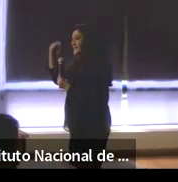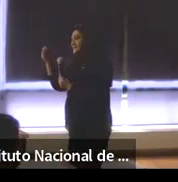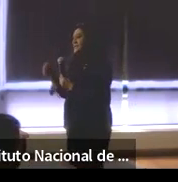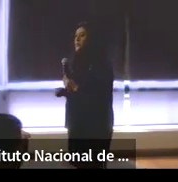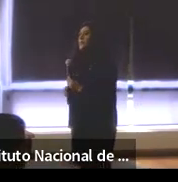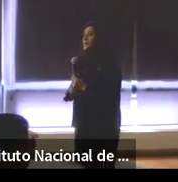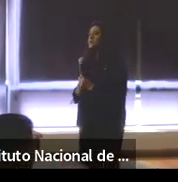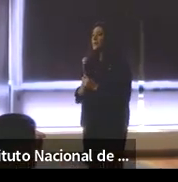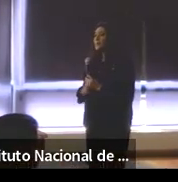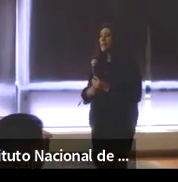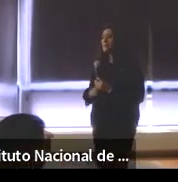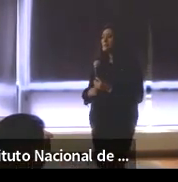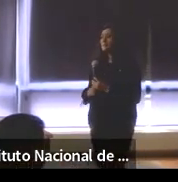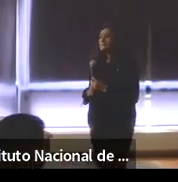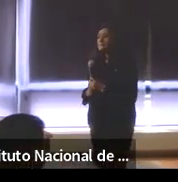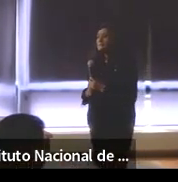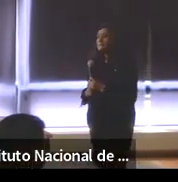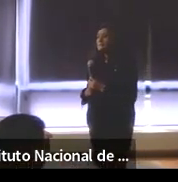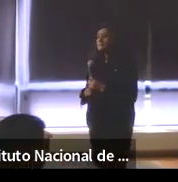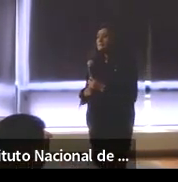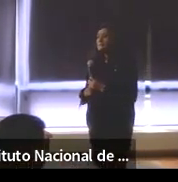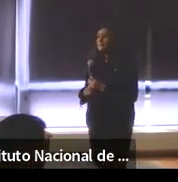imagínense un médico familiar